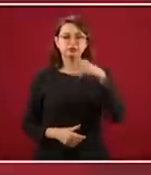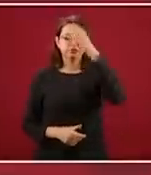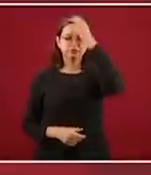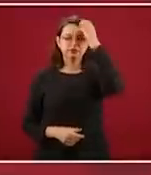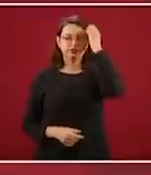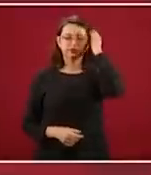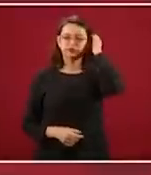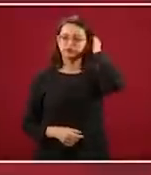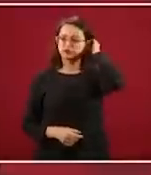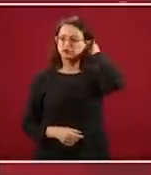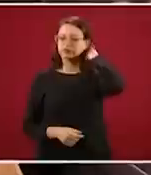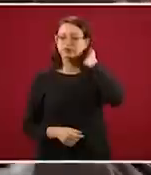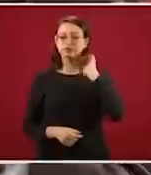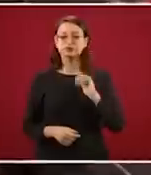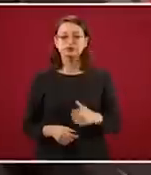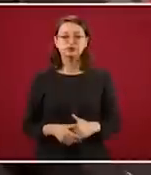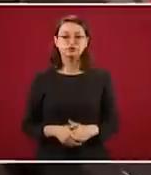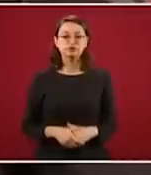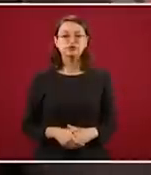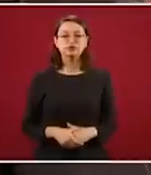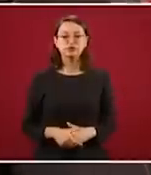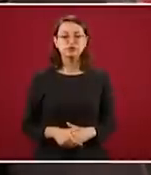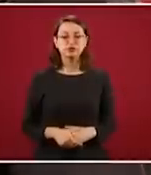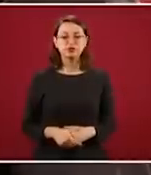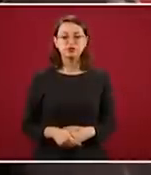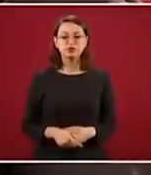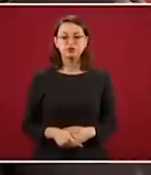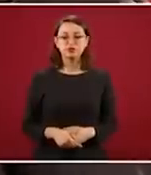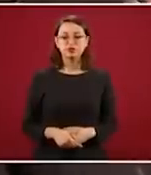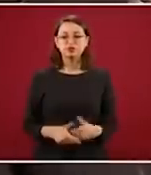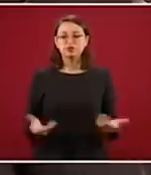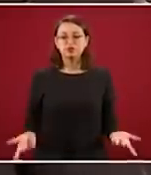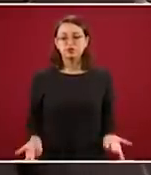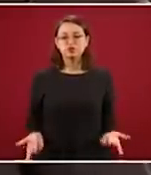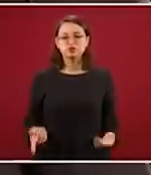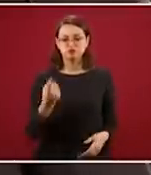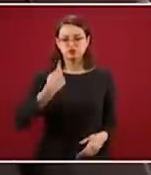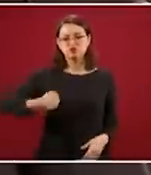Lo hacemos porque es nuestro derecho